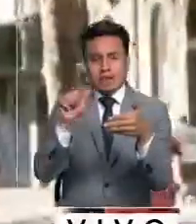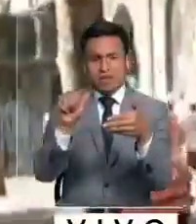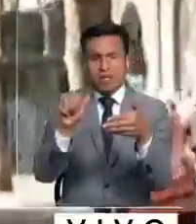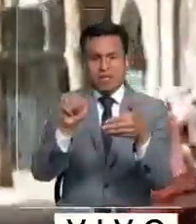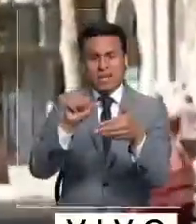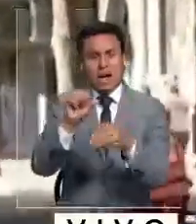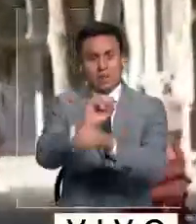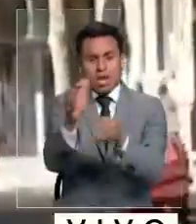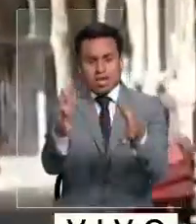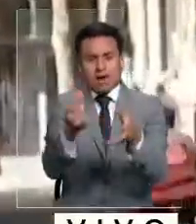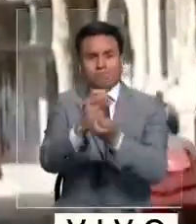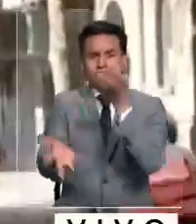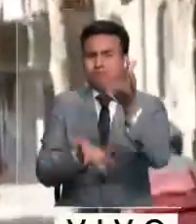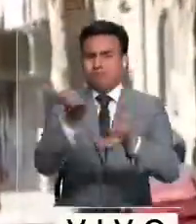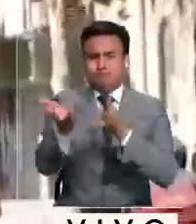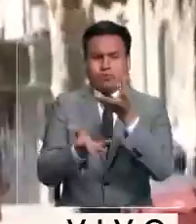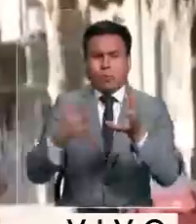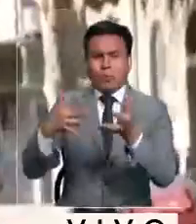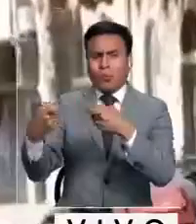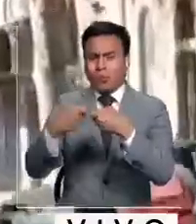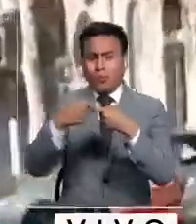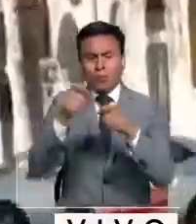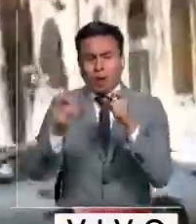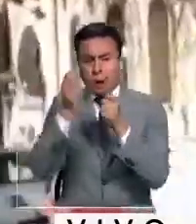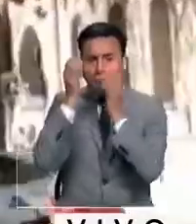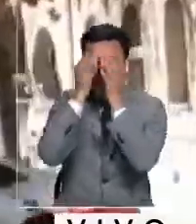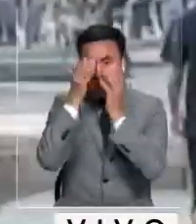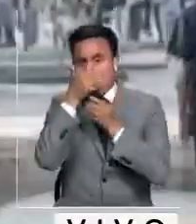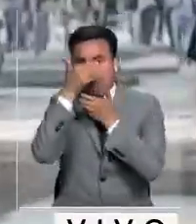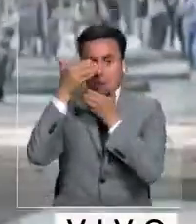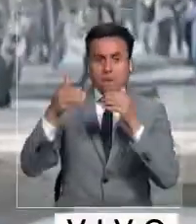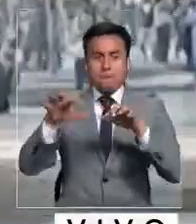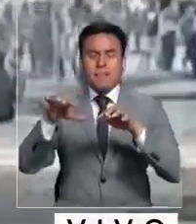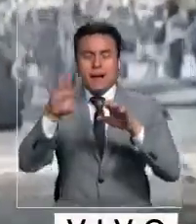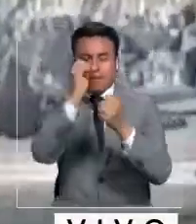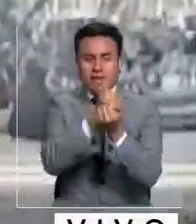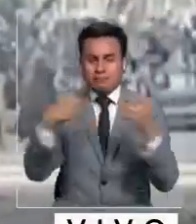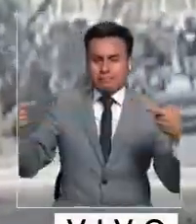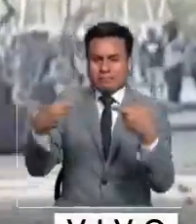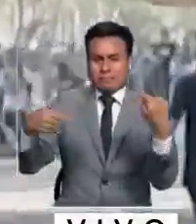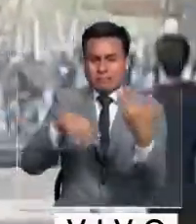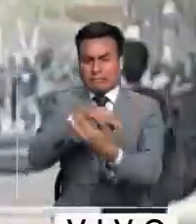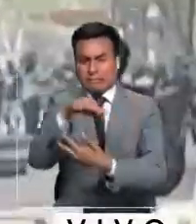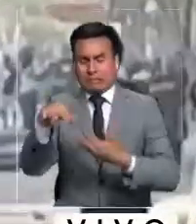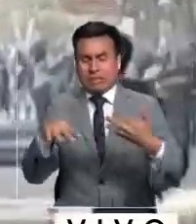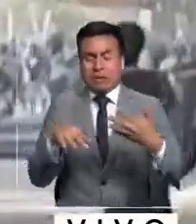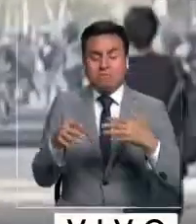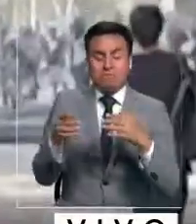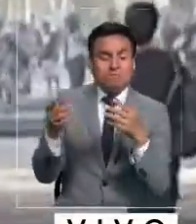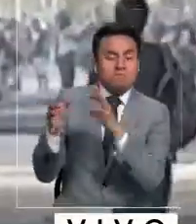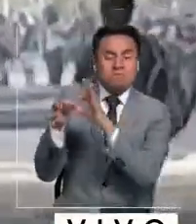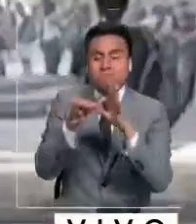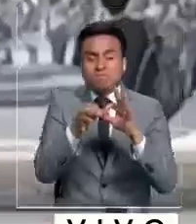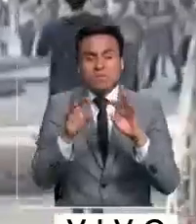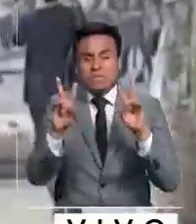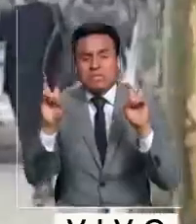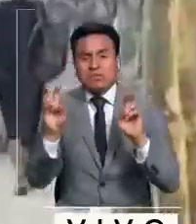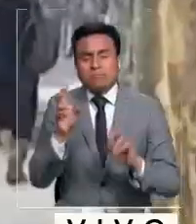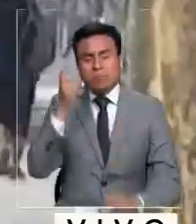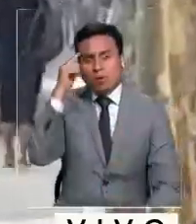en el lugar en medio de enfrentamientos de encapuchados con carabineros. No hay más antecedentes. Hay un momento en donde incluso hay